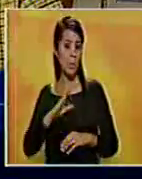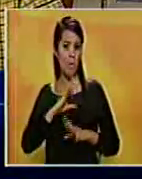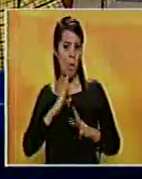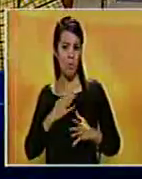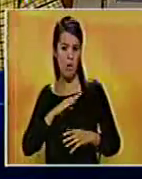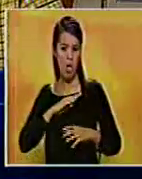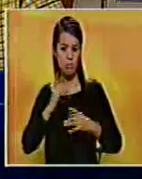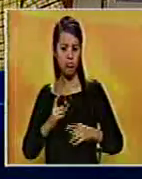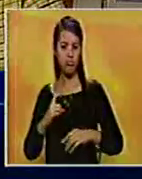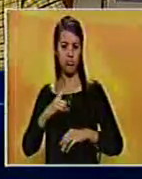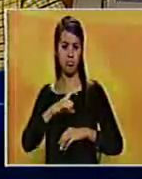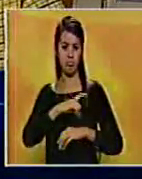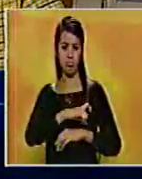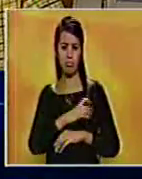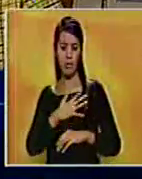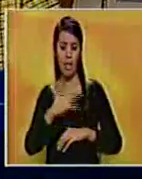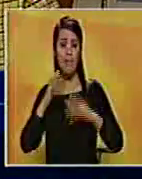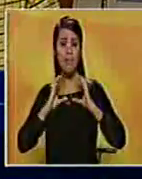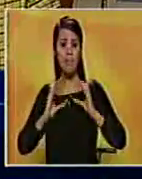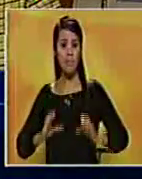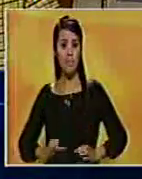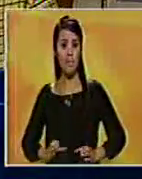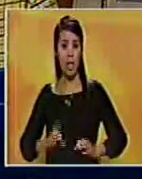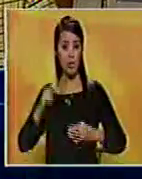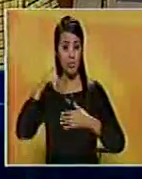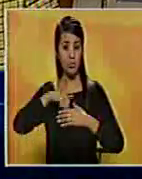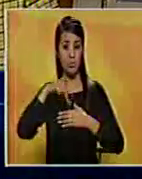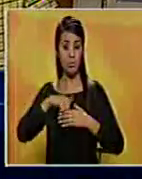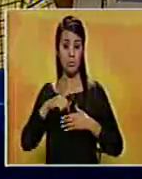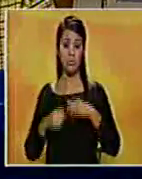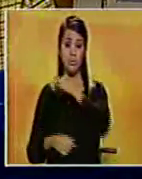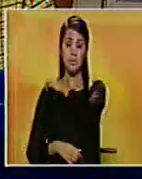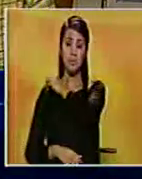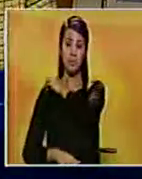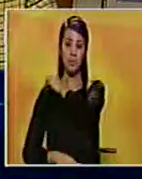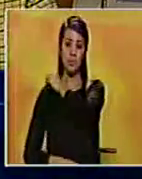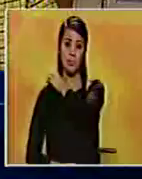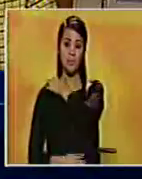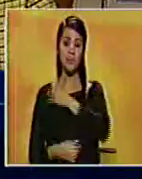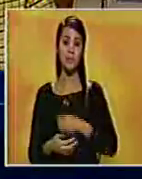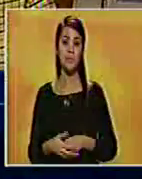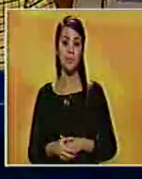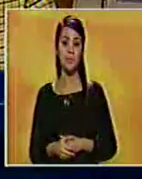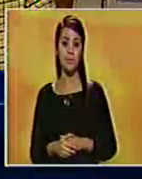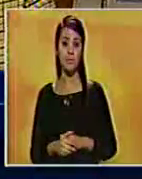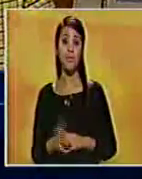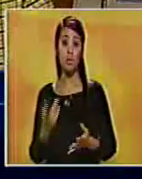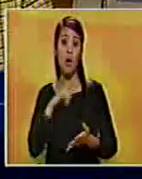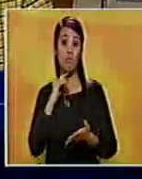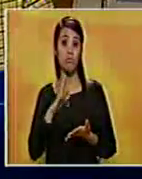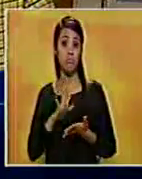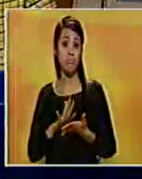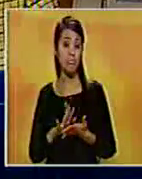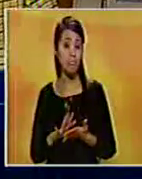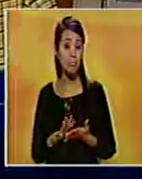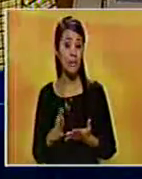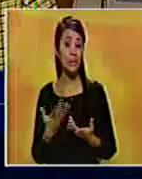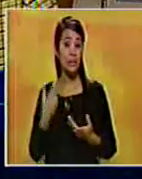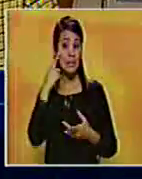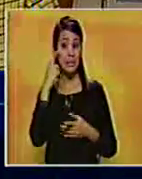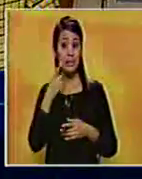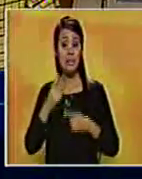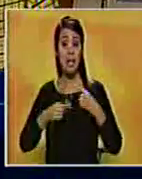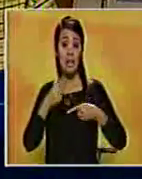parásito el no ataca ningún órgano específicamente como otra enfermera infeccioso puede ser mortal los pacientes que tienen malaria no se